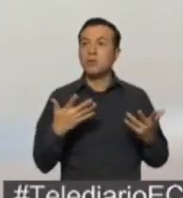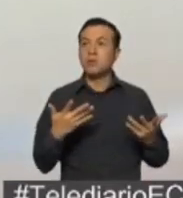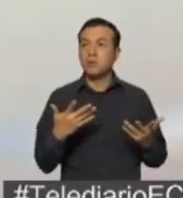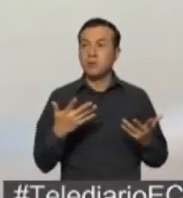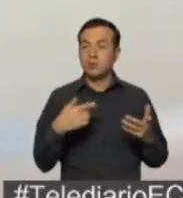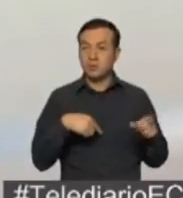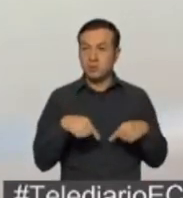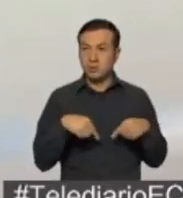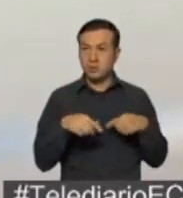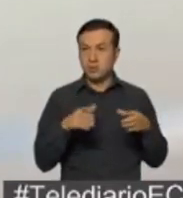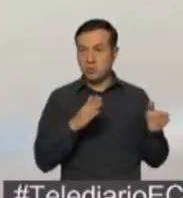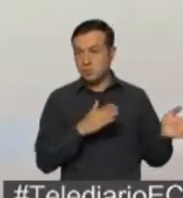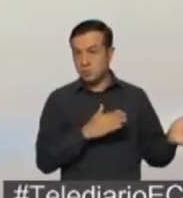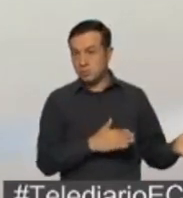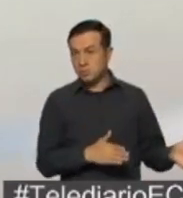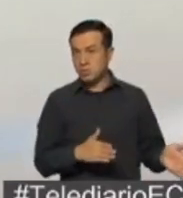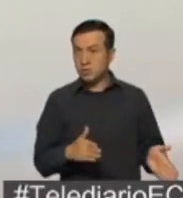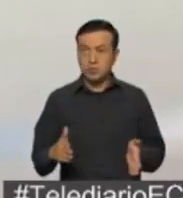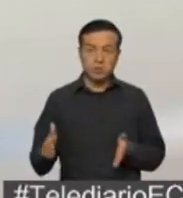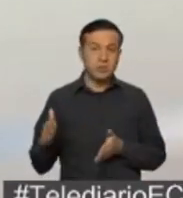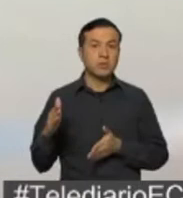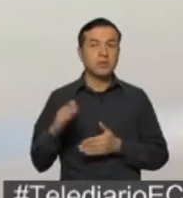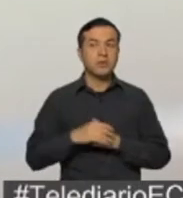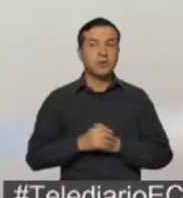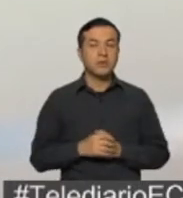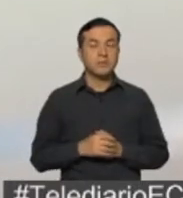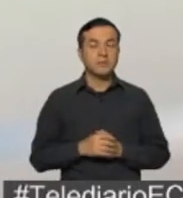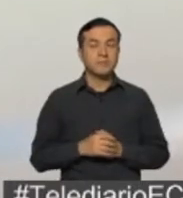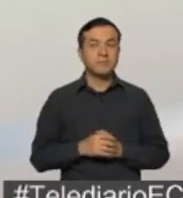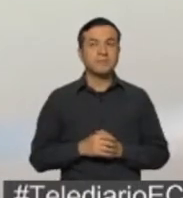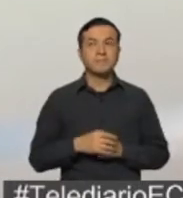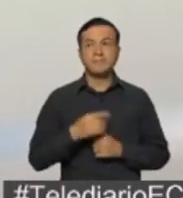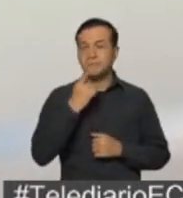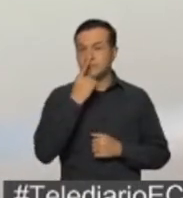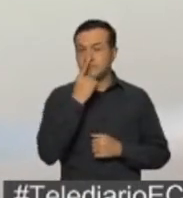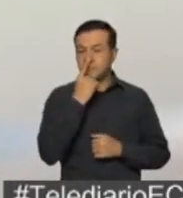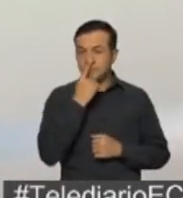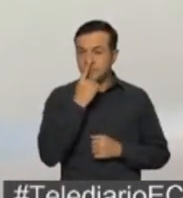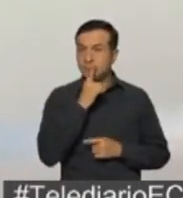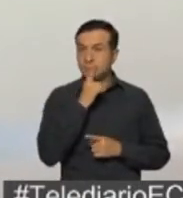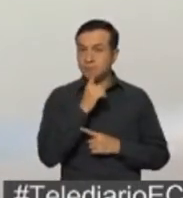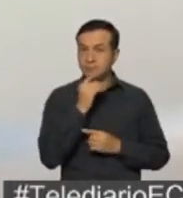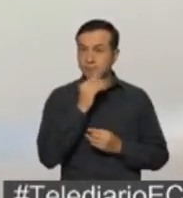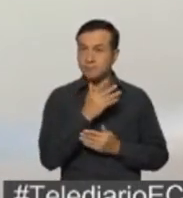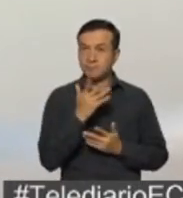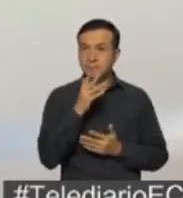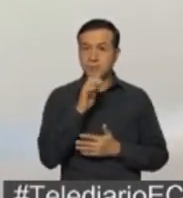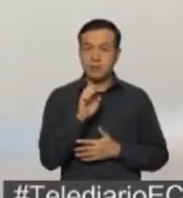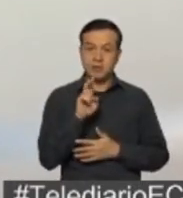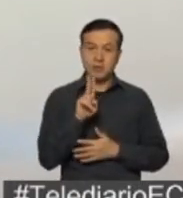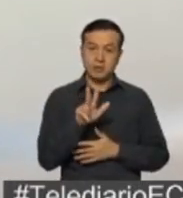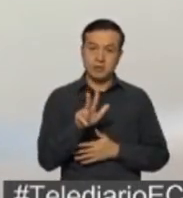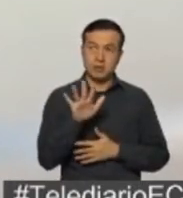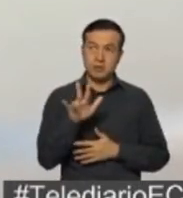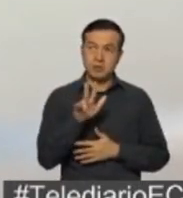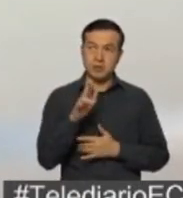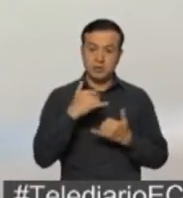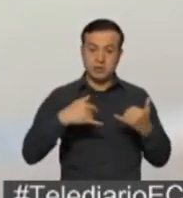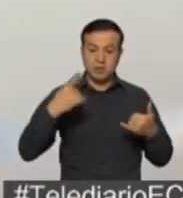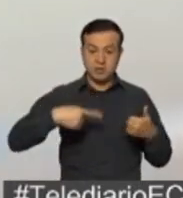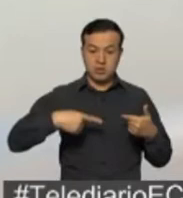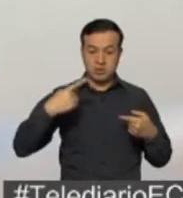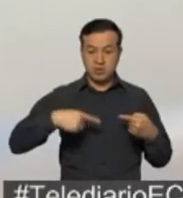el tránsito, cómo se vaya desarrollando en el día. Pero lo interesante es que, por ejemplo, en la E35, en el peaje de